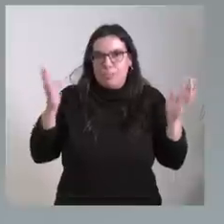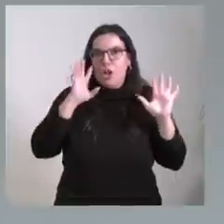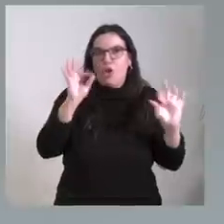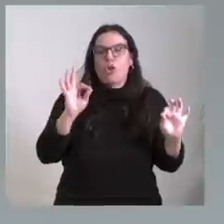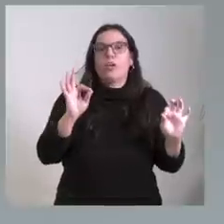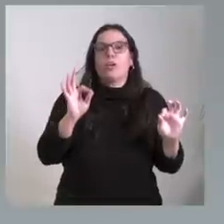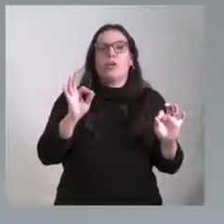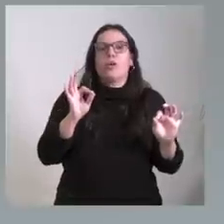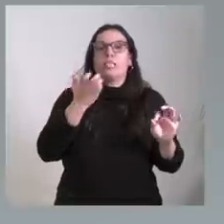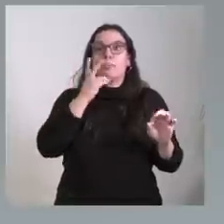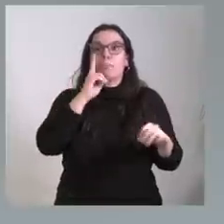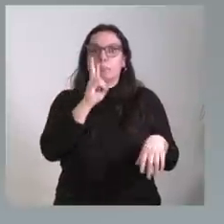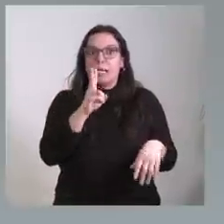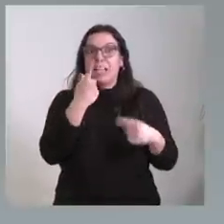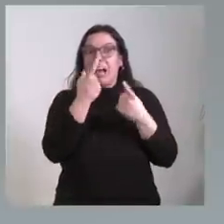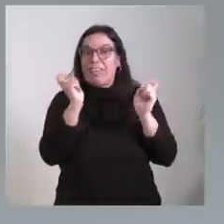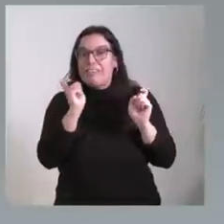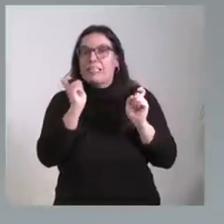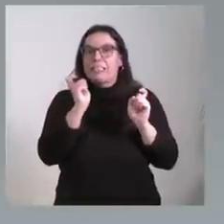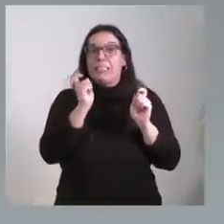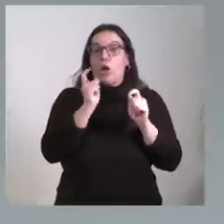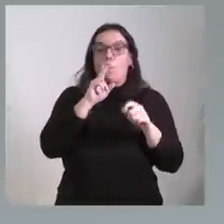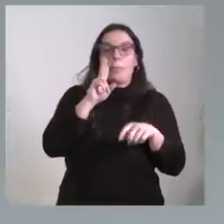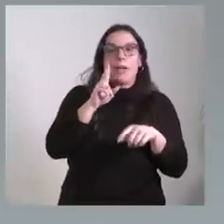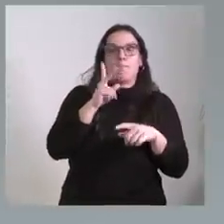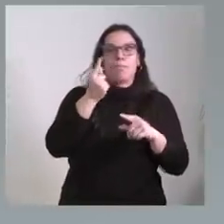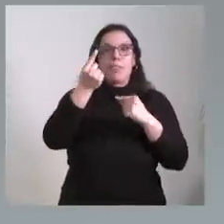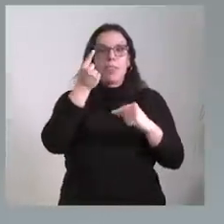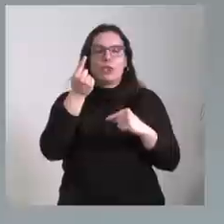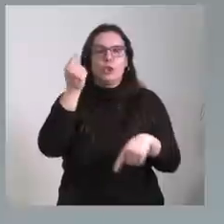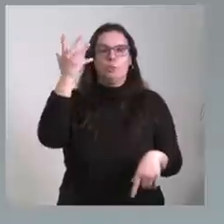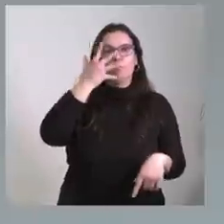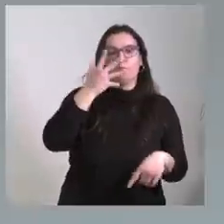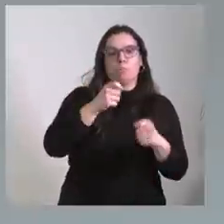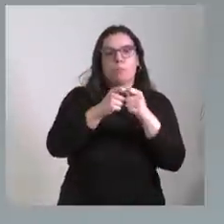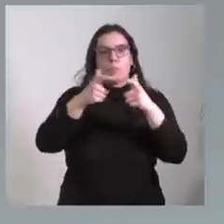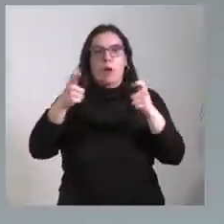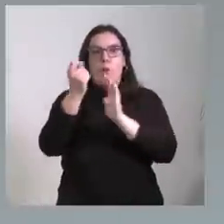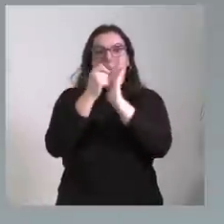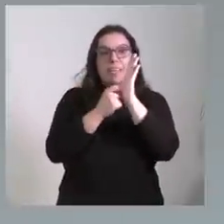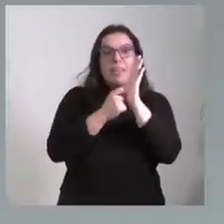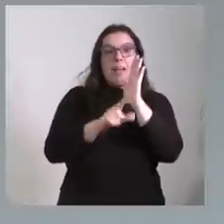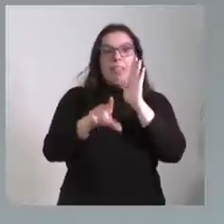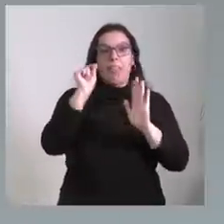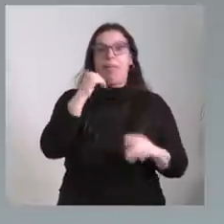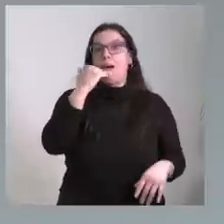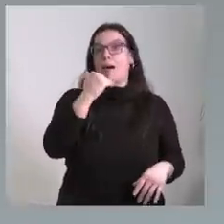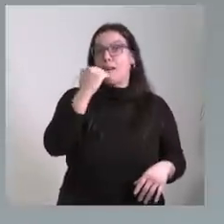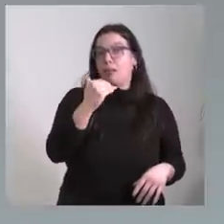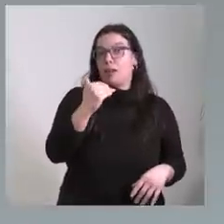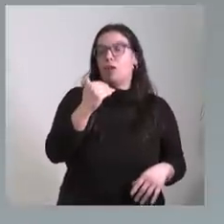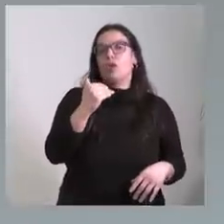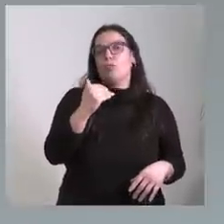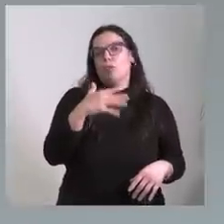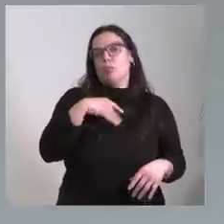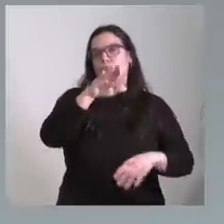convocará en la medida en que se pueda ser necesario o en la que se estudie la posibilidad de aplicar alguna de las medidas consideradas en el Sistema Nacional